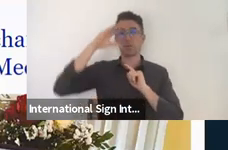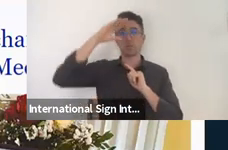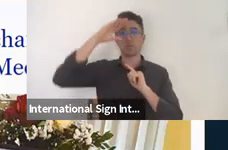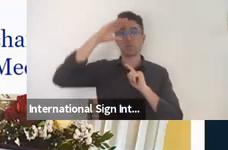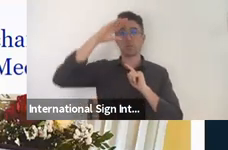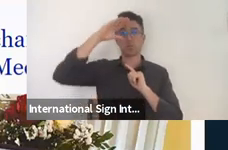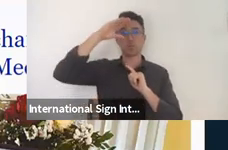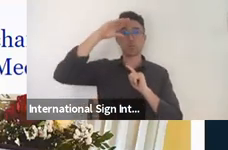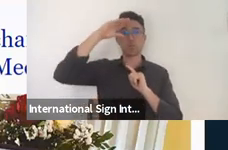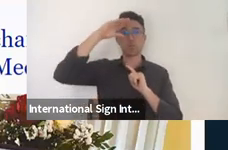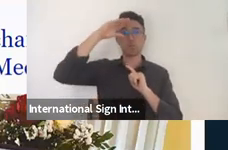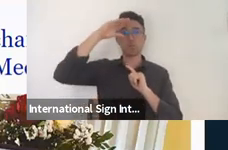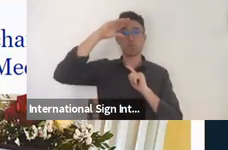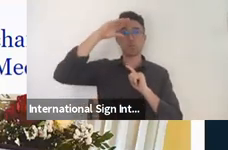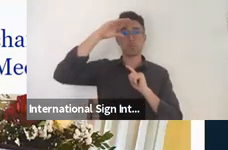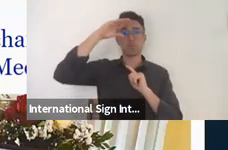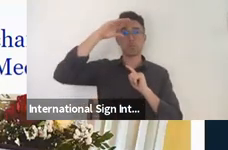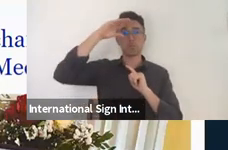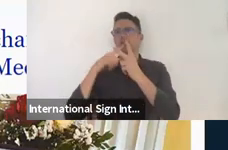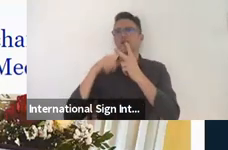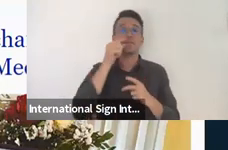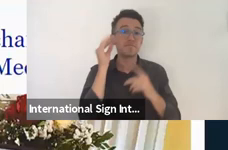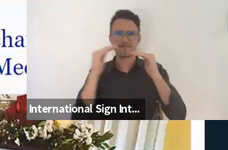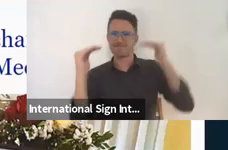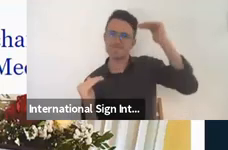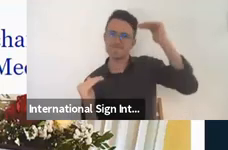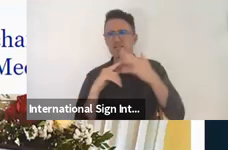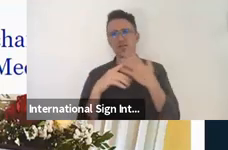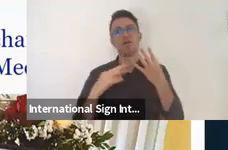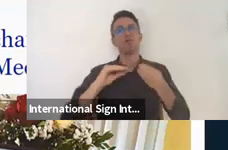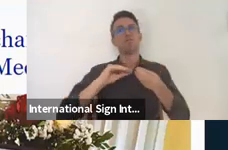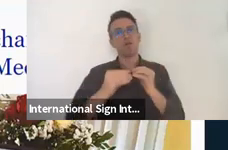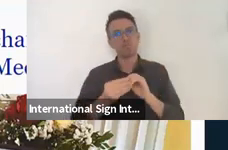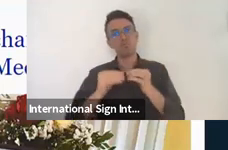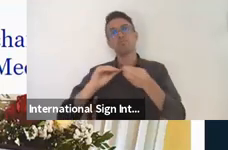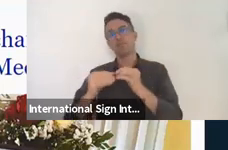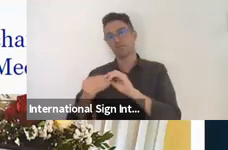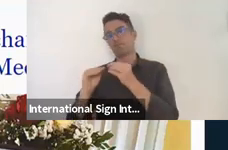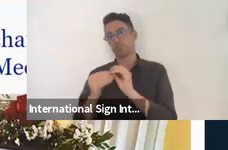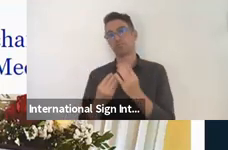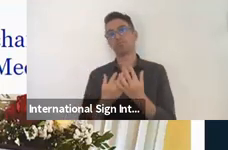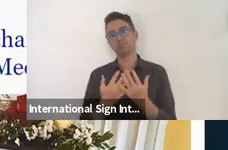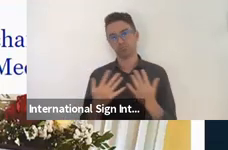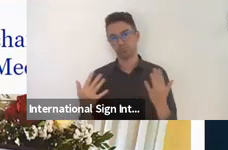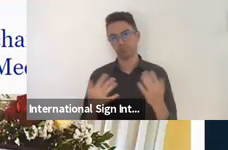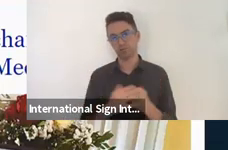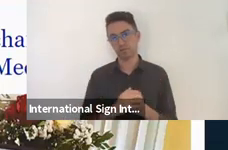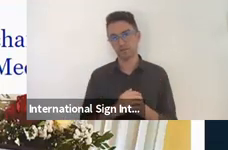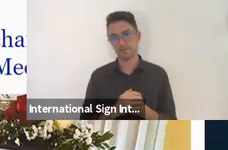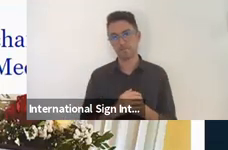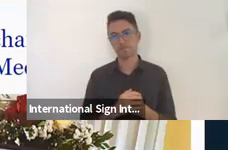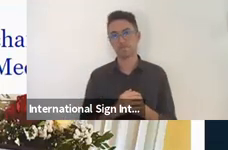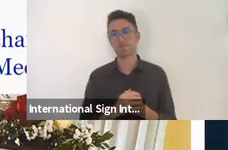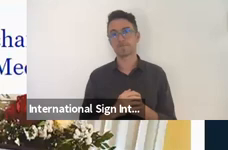esto nos afecta, ya que como no cumplimos con los requisitos, muchas veces optamos por empleos informales